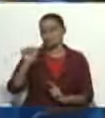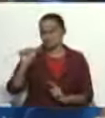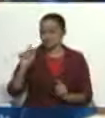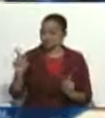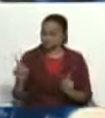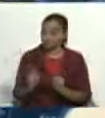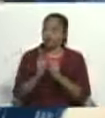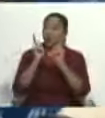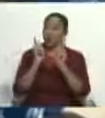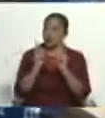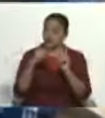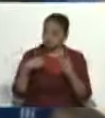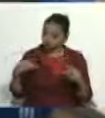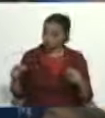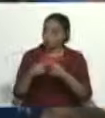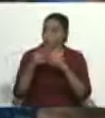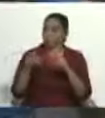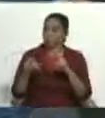Me lo conseguí en el camino.